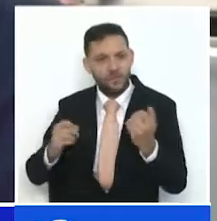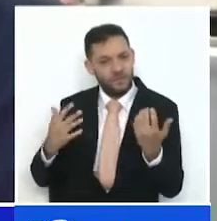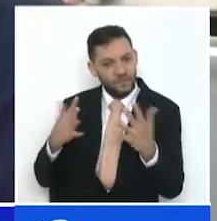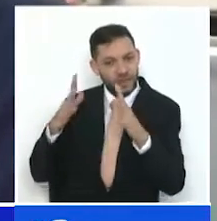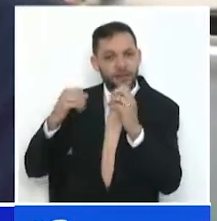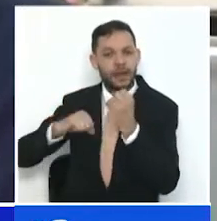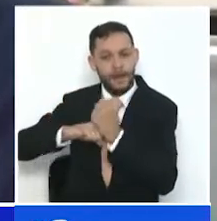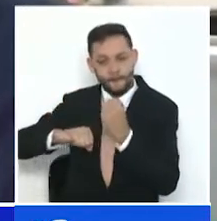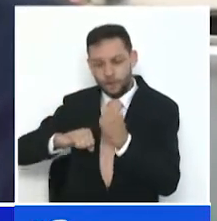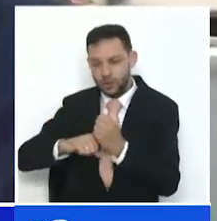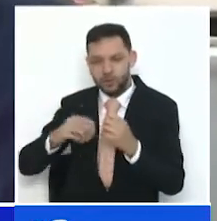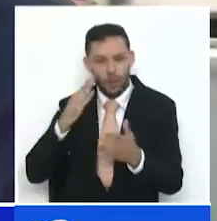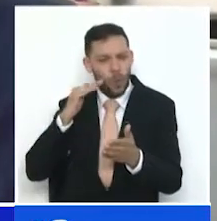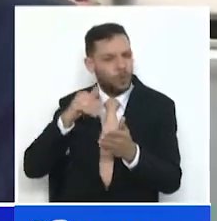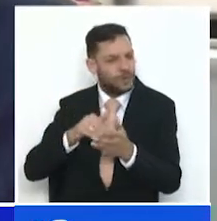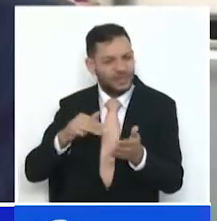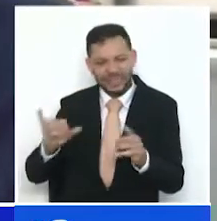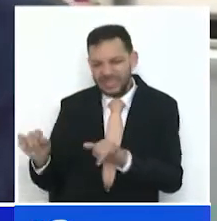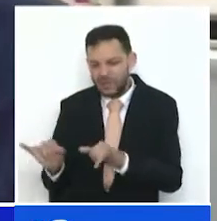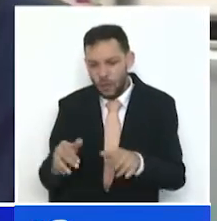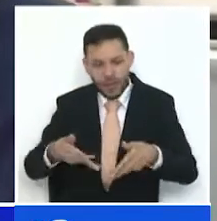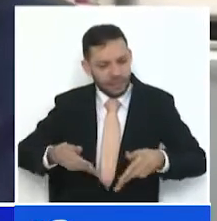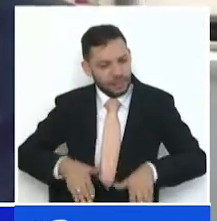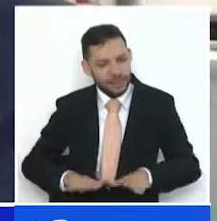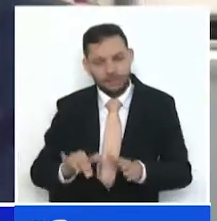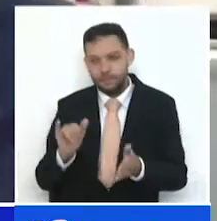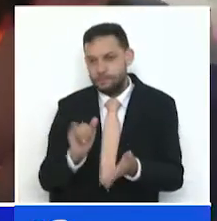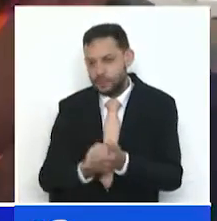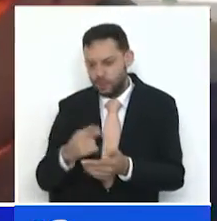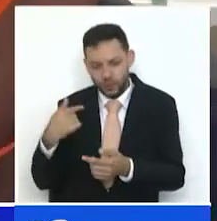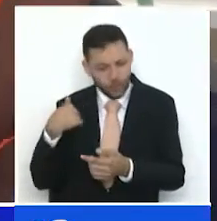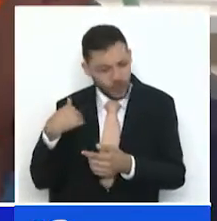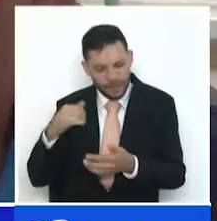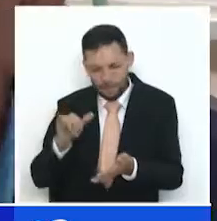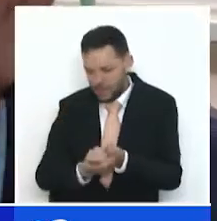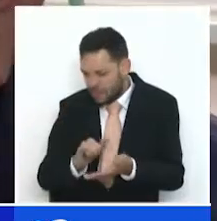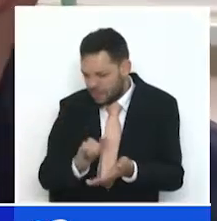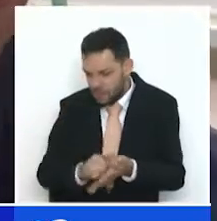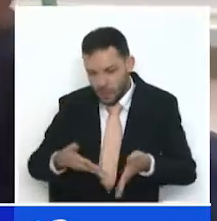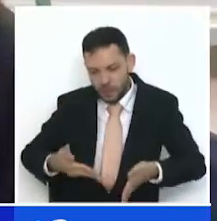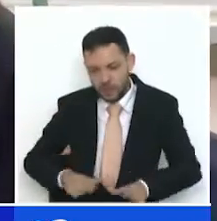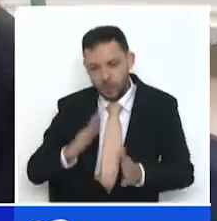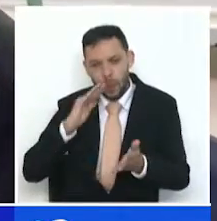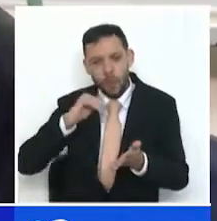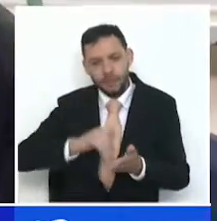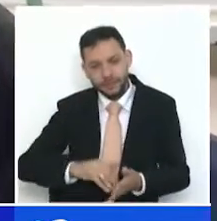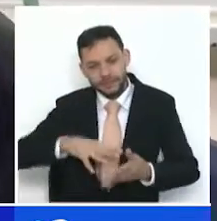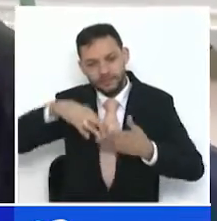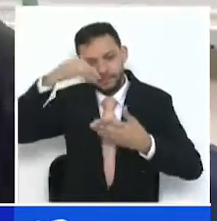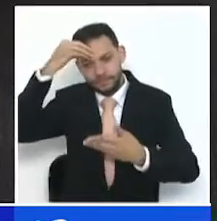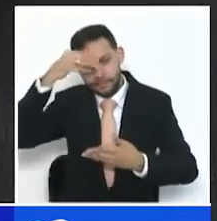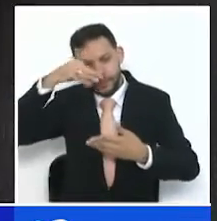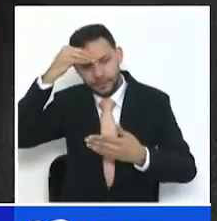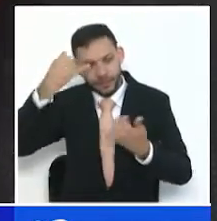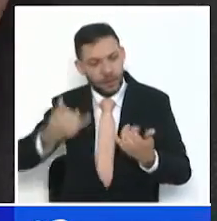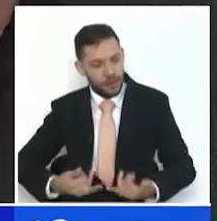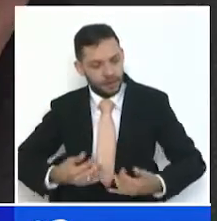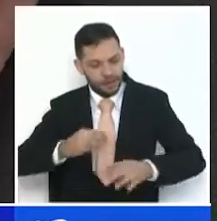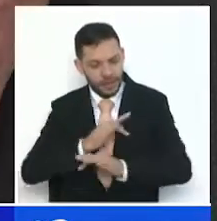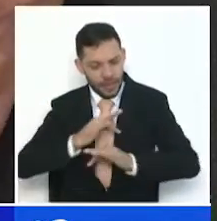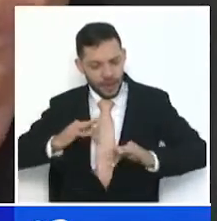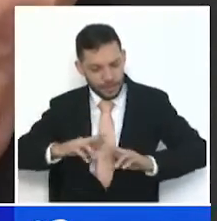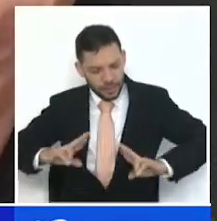si hubiera nacido una criatura, porque yo volví a nacer, volví a vivir. Luego de mes y medio de recuperación, su vida se ha basado en volver